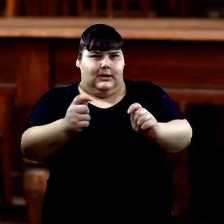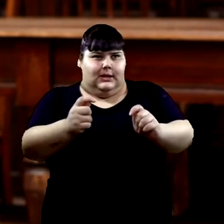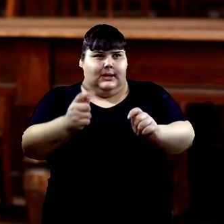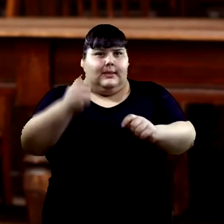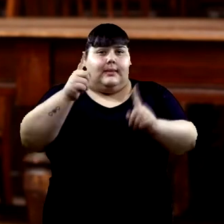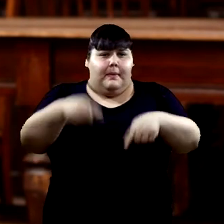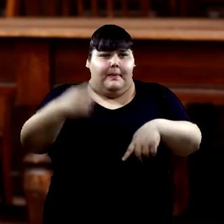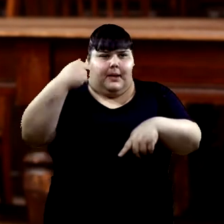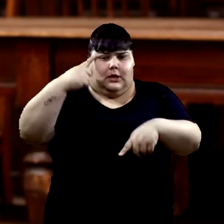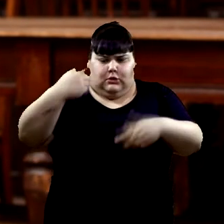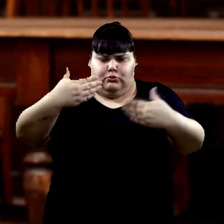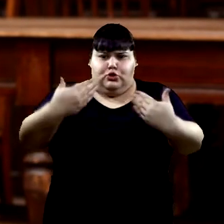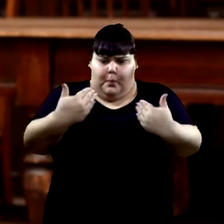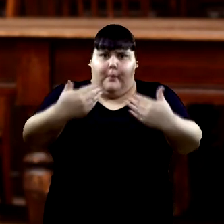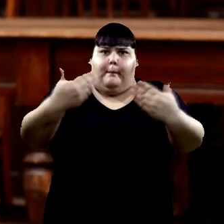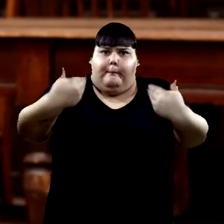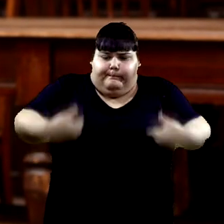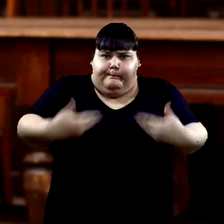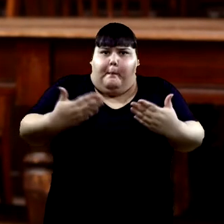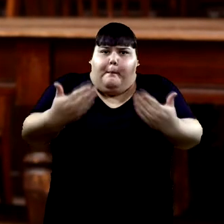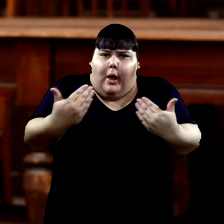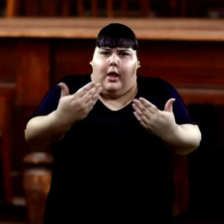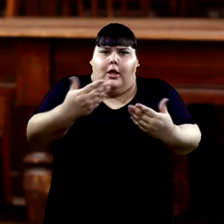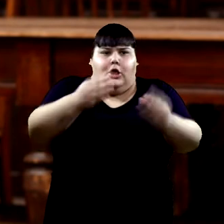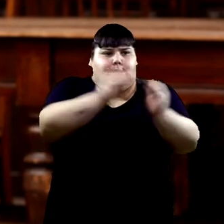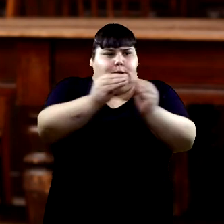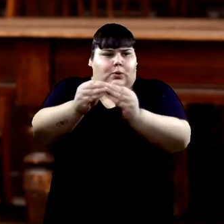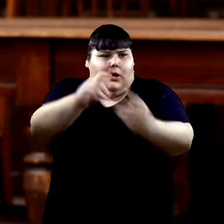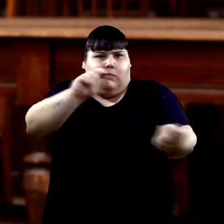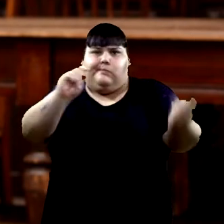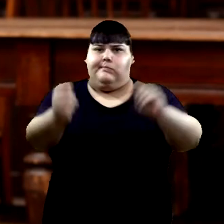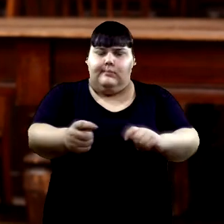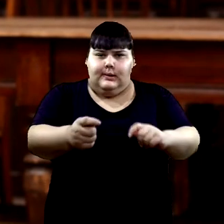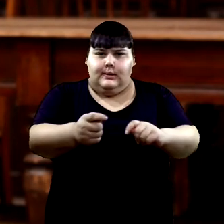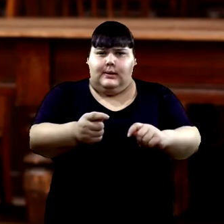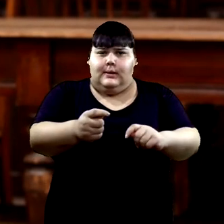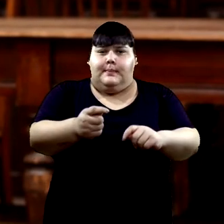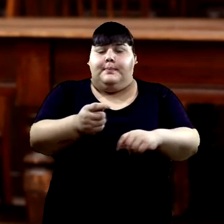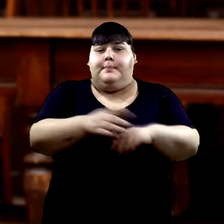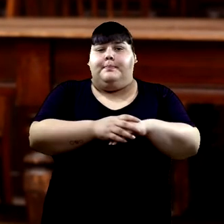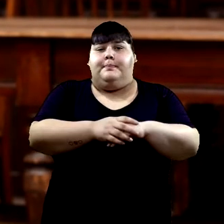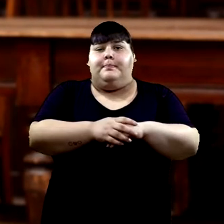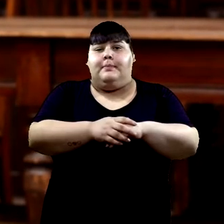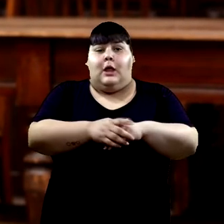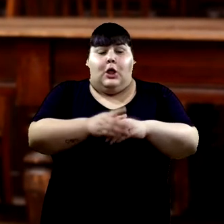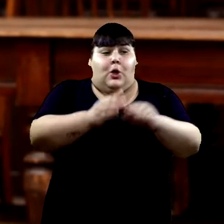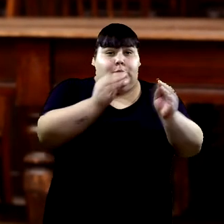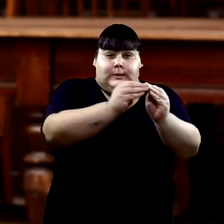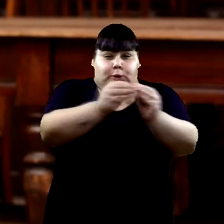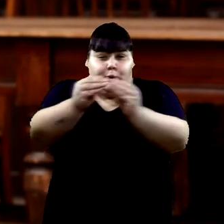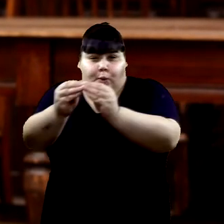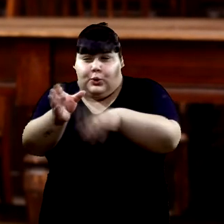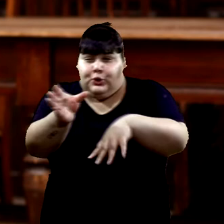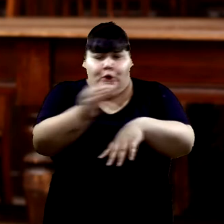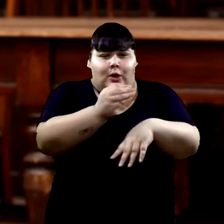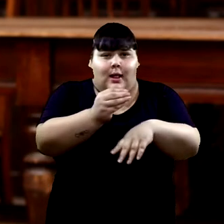realmente podemos, con todo podemos, no importa cuál sea el escenario, ¿eh? Entonces yo creo que todo escenario, y